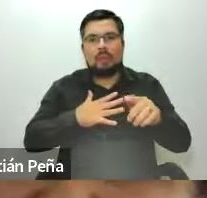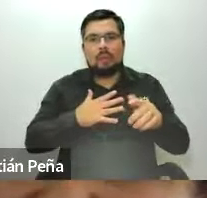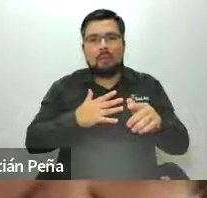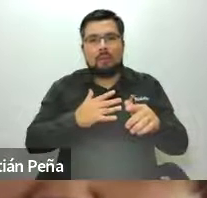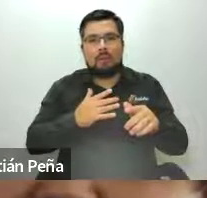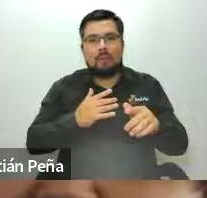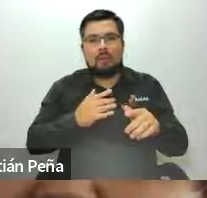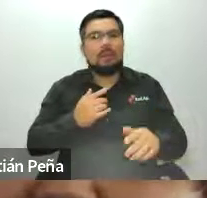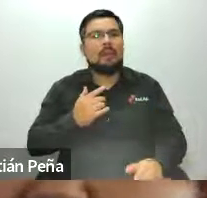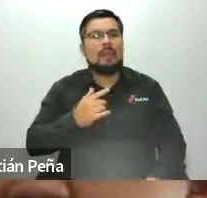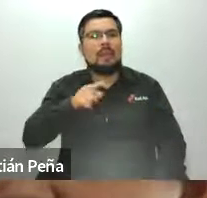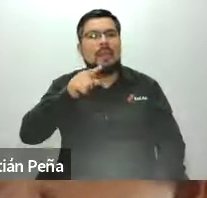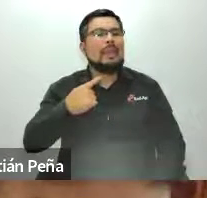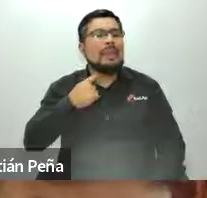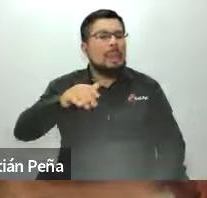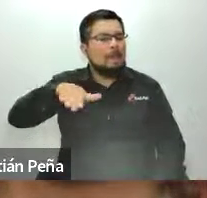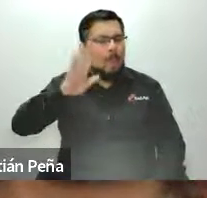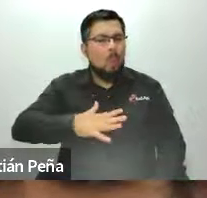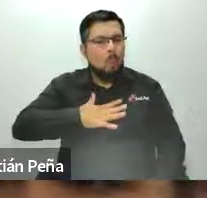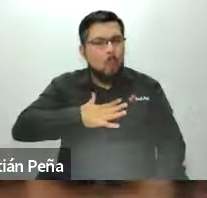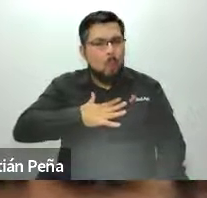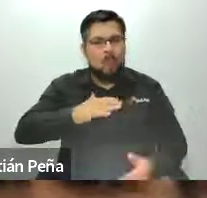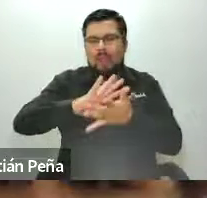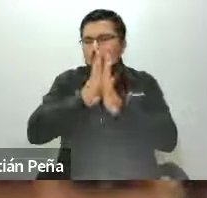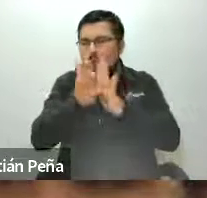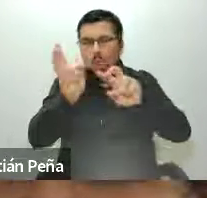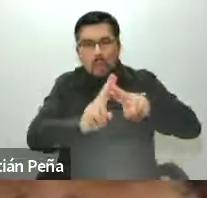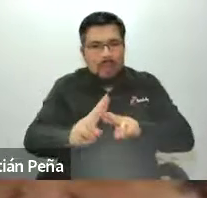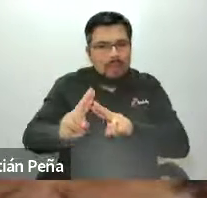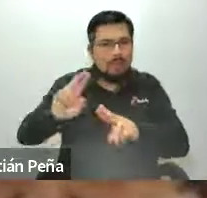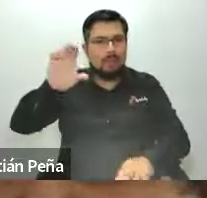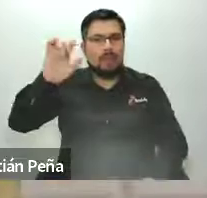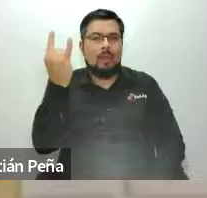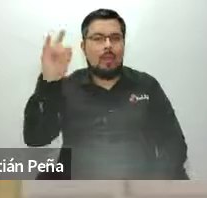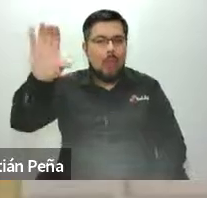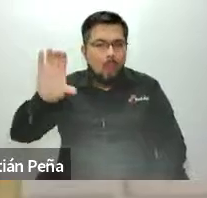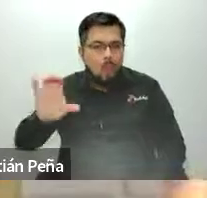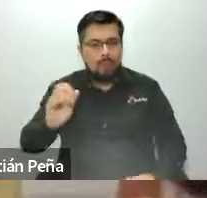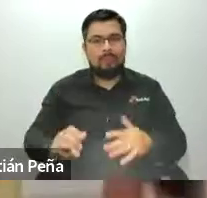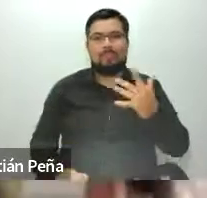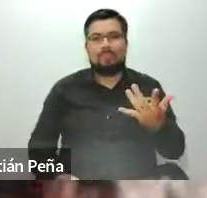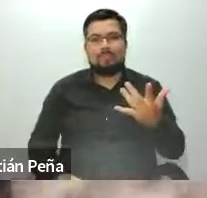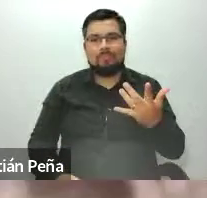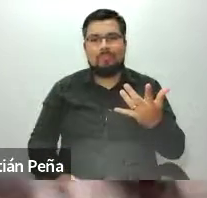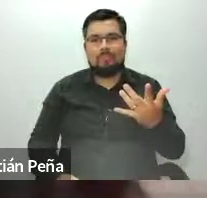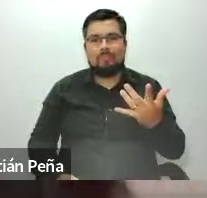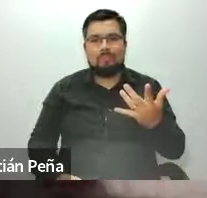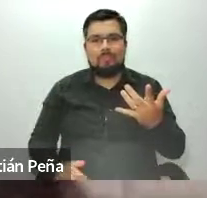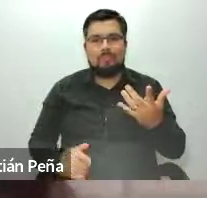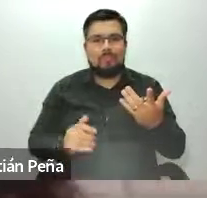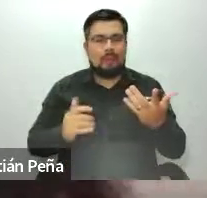unidad? Yo creo que grabar la ida y la vuelta, la ida del colegio hasta la casa,